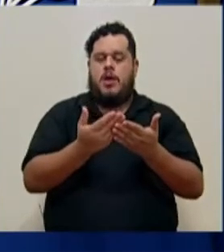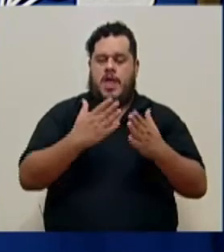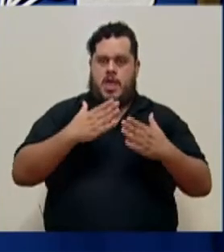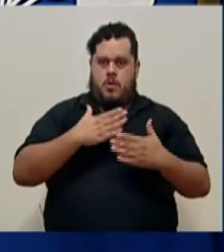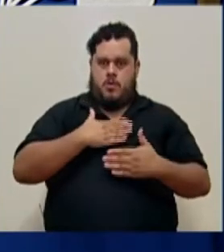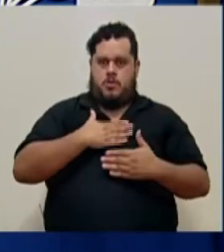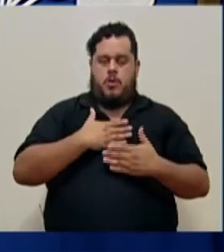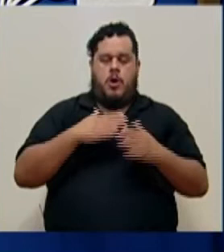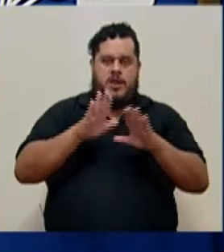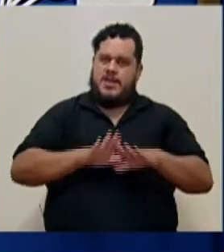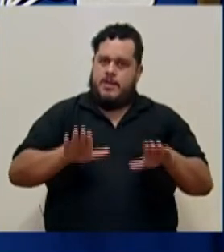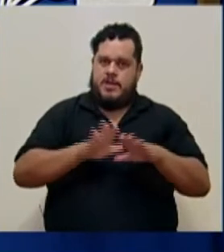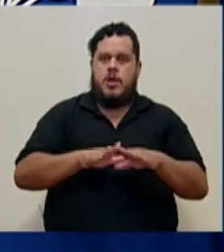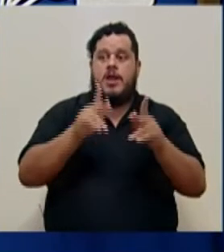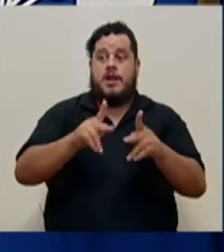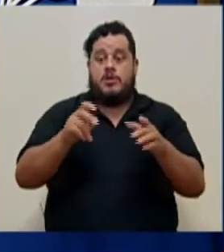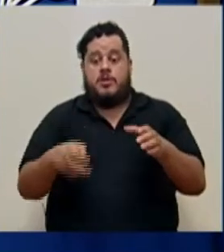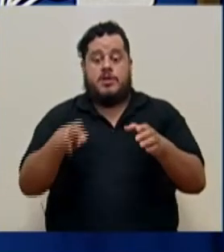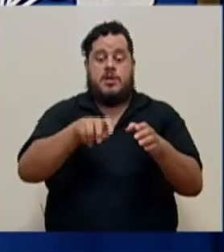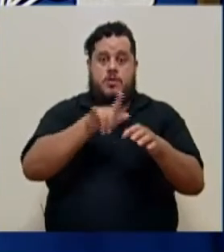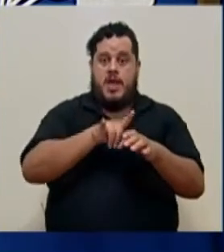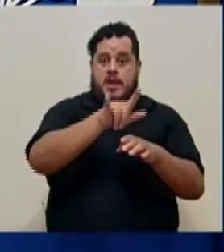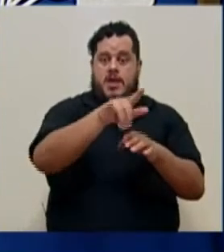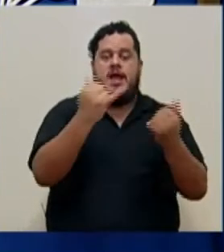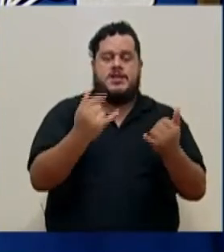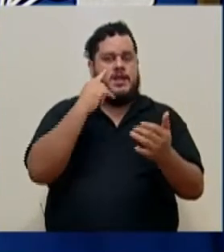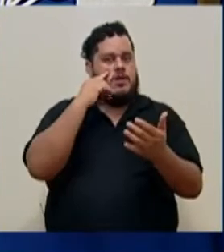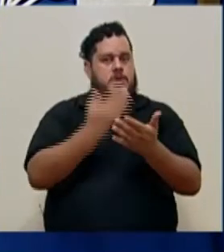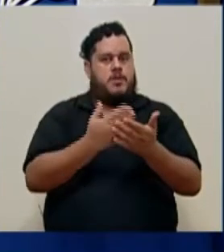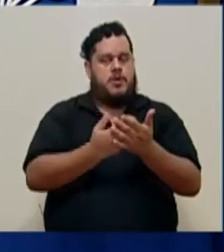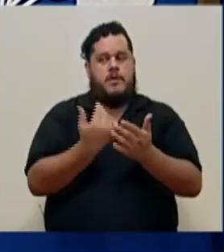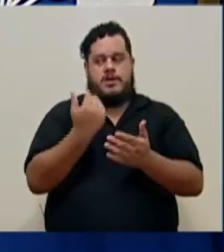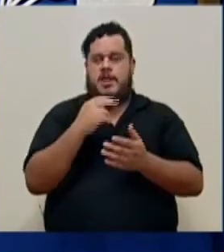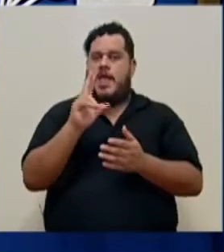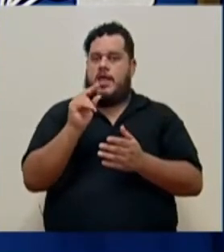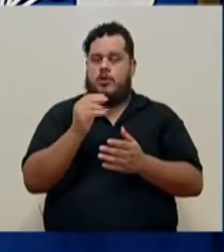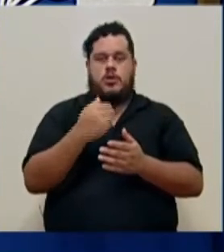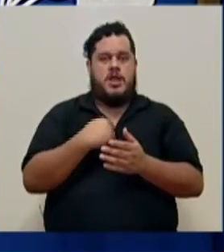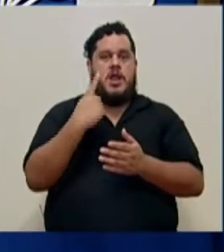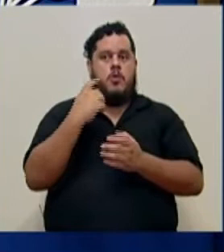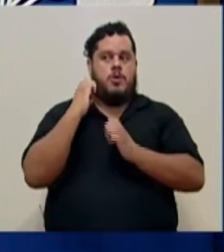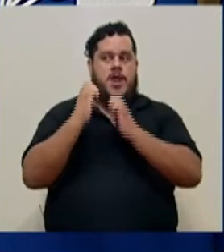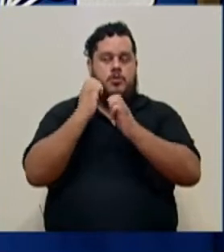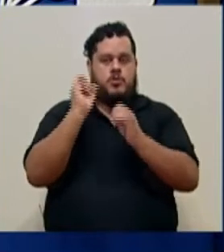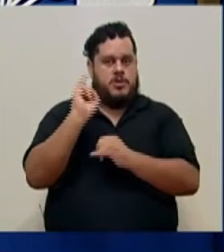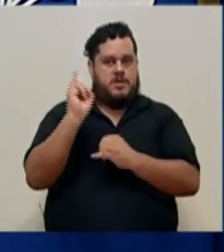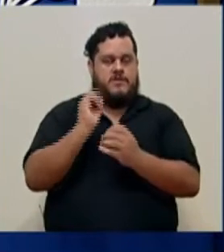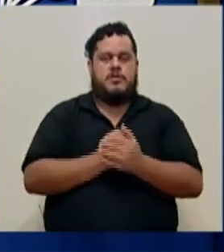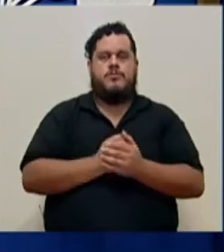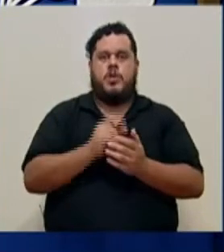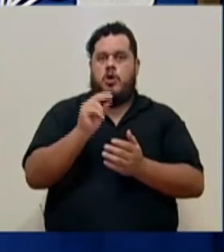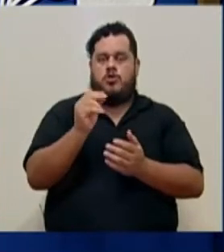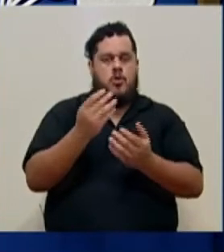tranquilo, de que la persona que se está subiendo ese avión ya tiene una prueba reciente que demuestra que no está en una evolución de infección. Como le digo,